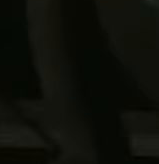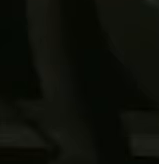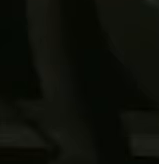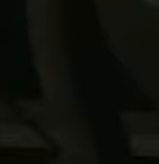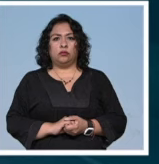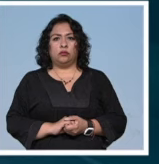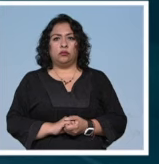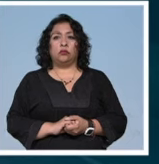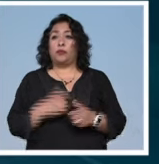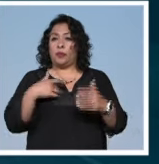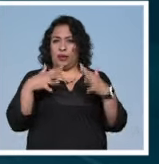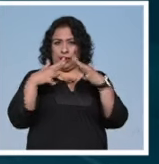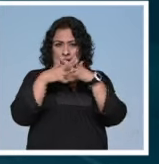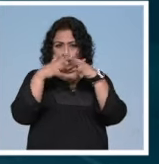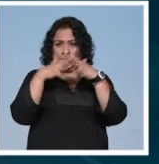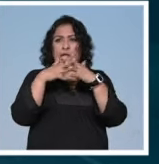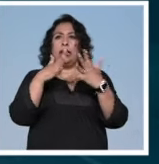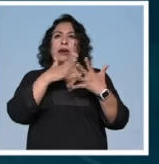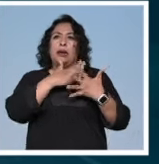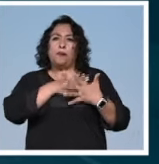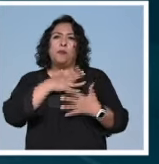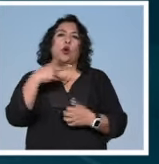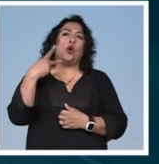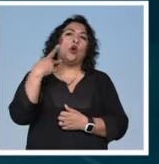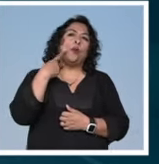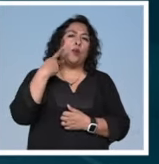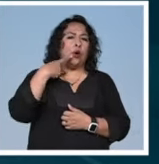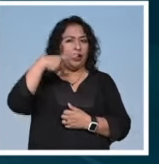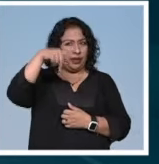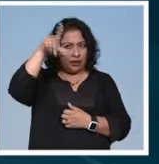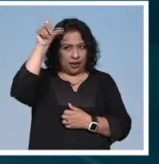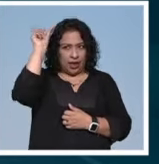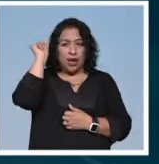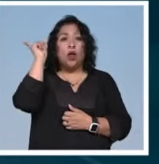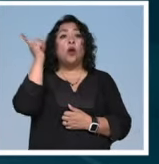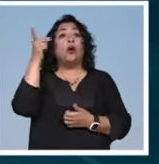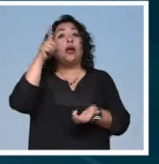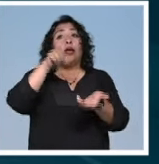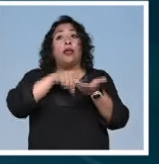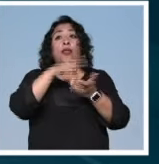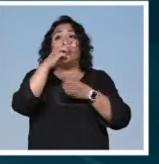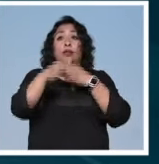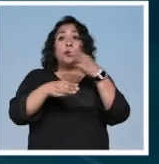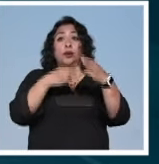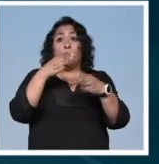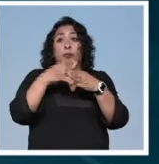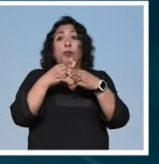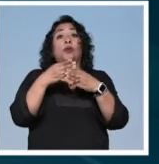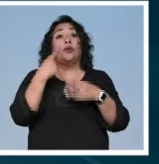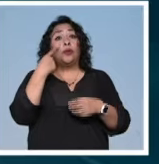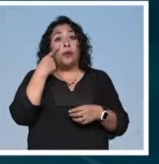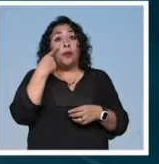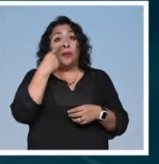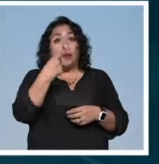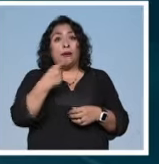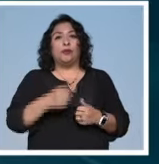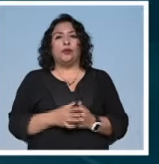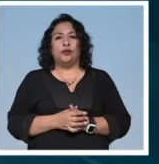La guerra, el amor, la política y la locura convergen en el mundo que vemos